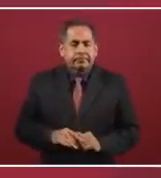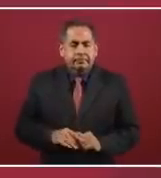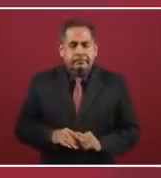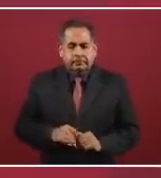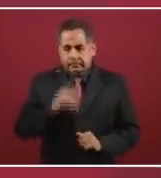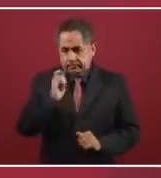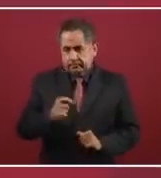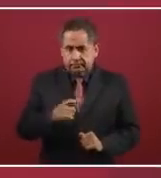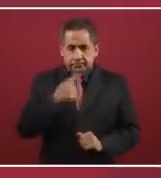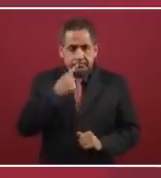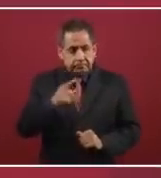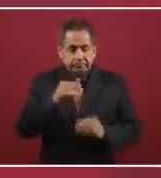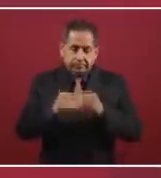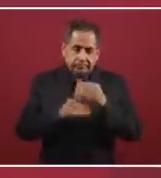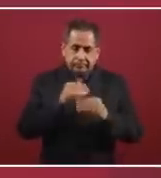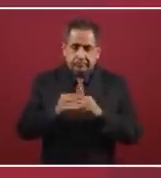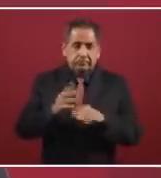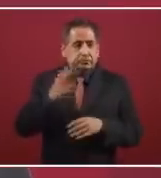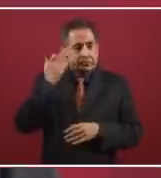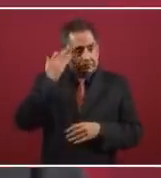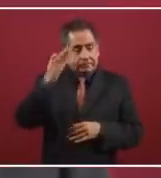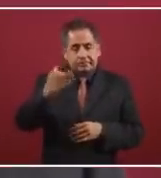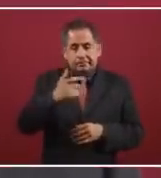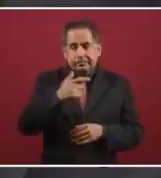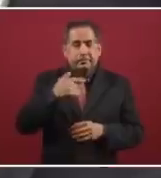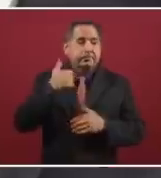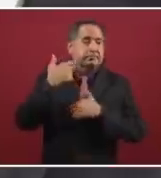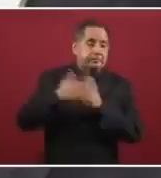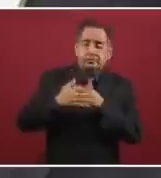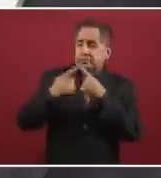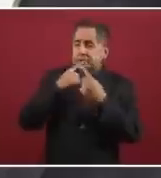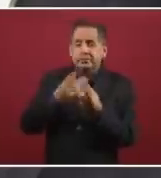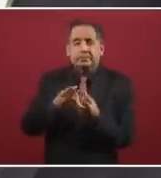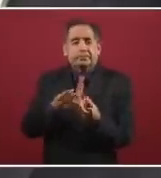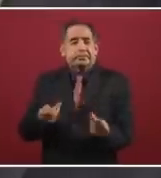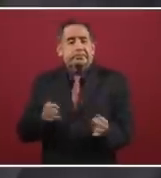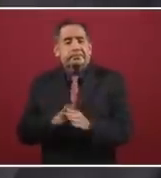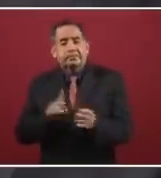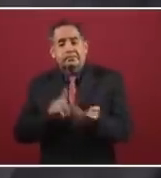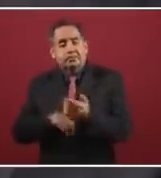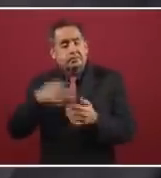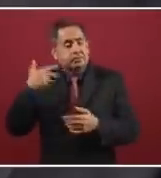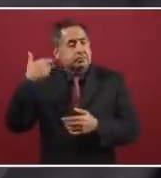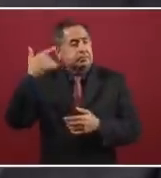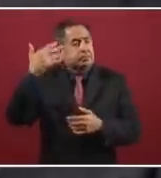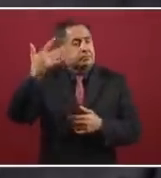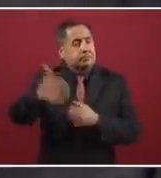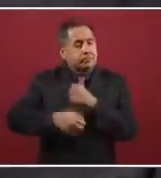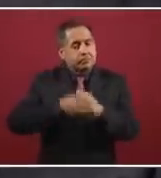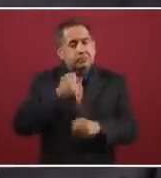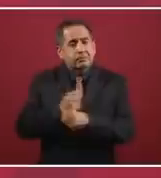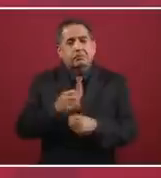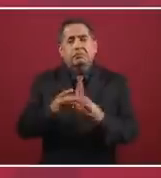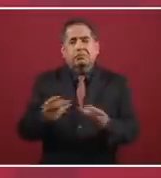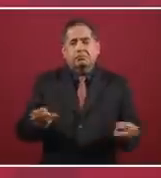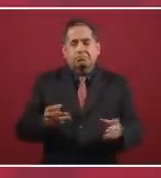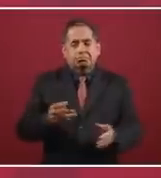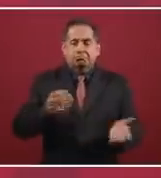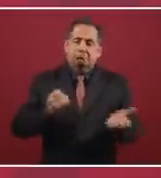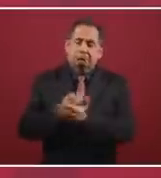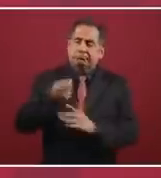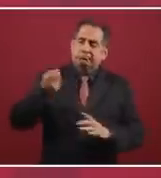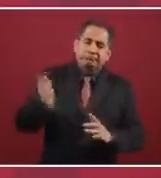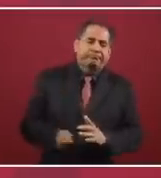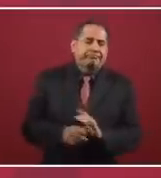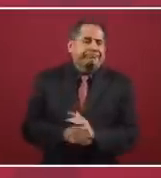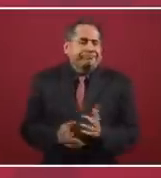un pleito que se iba a dirimir en varios años y que iba a